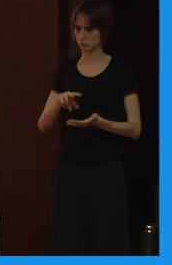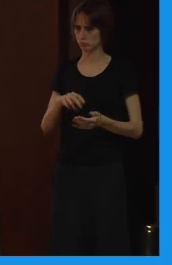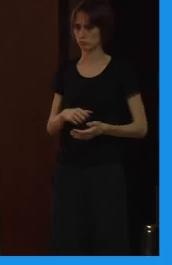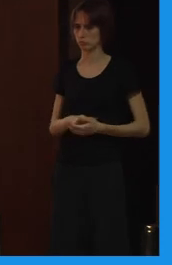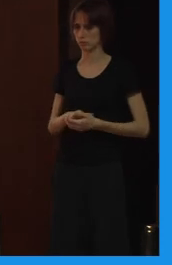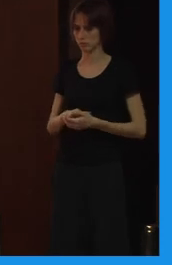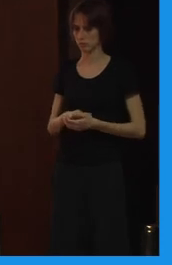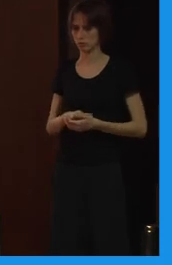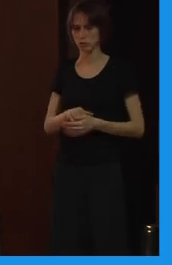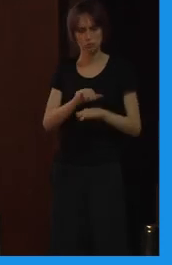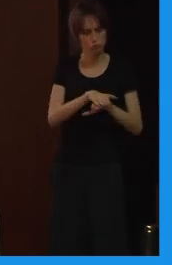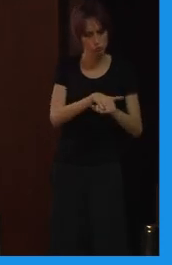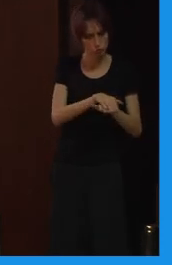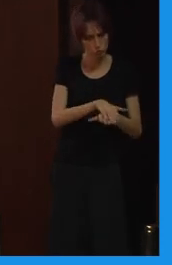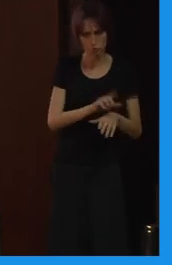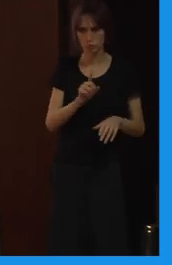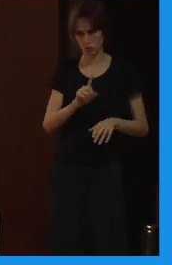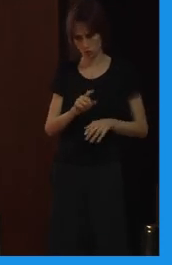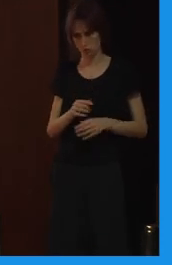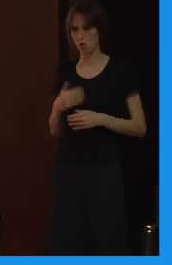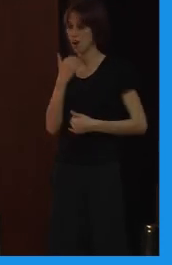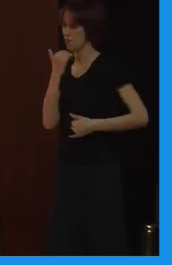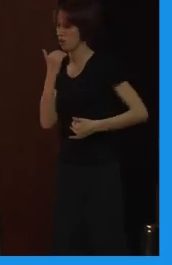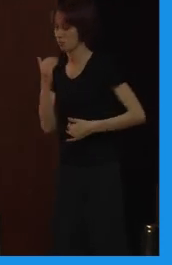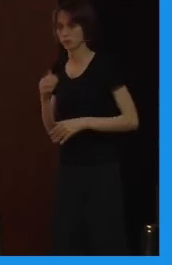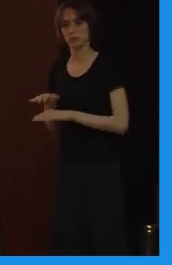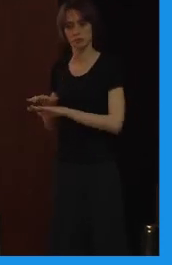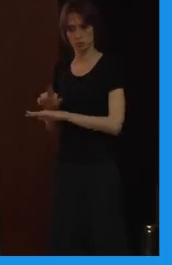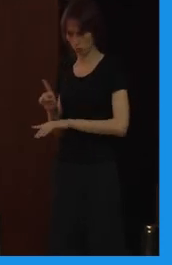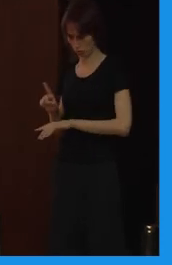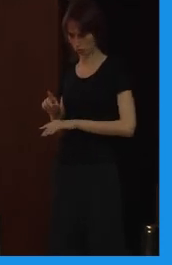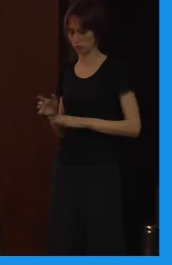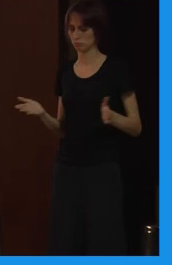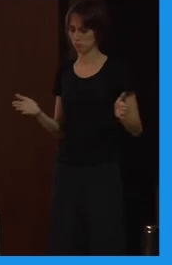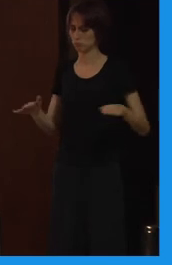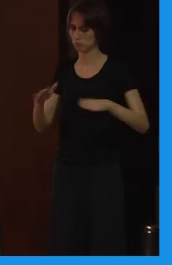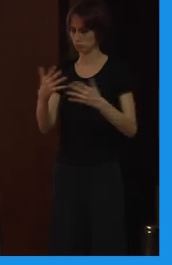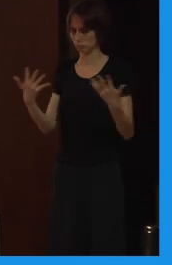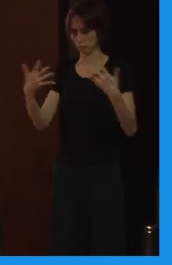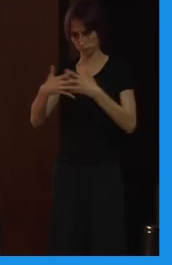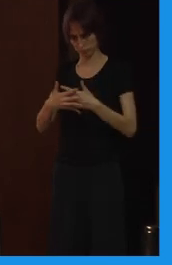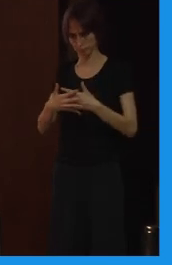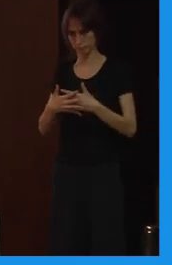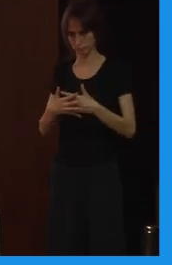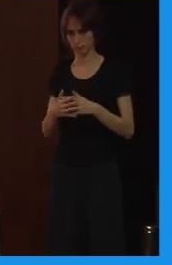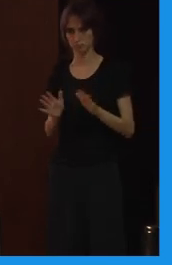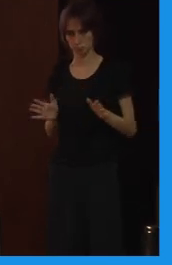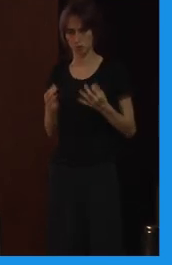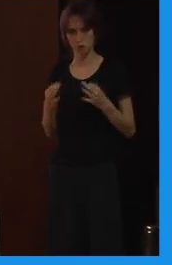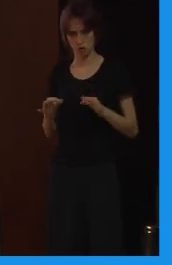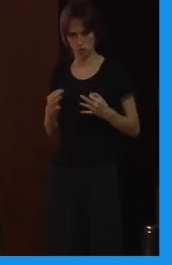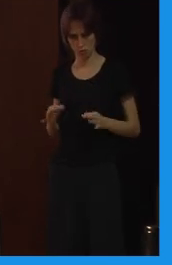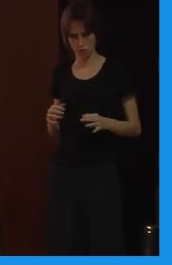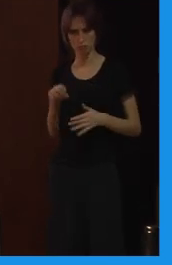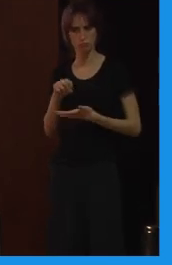con la paciente que tenga, con tu compañero de viaje. Me da igual, con fibromialgia que tenga o no tenga fibromialgia. Si estás en una ruta